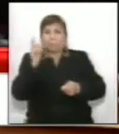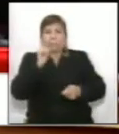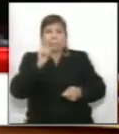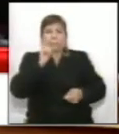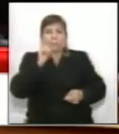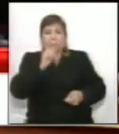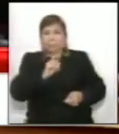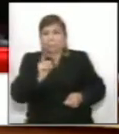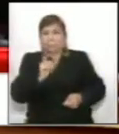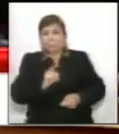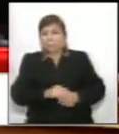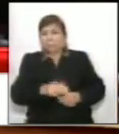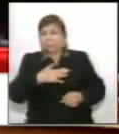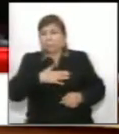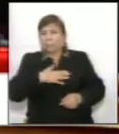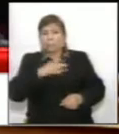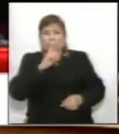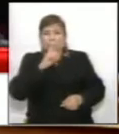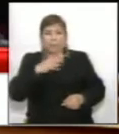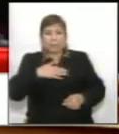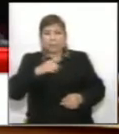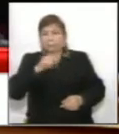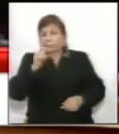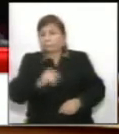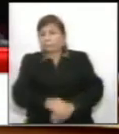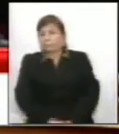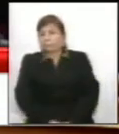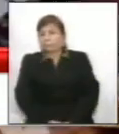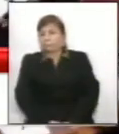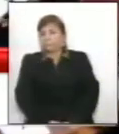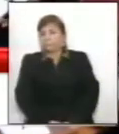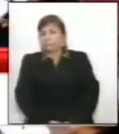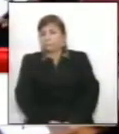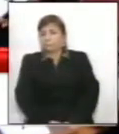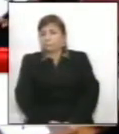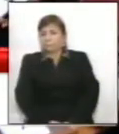mentira, mis padres son de Tacna.